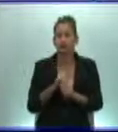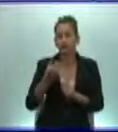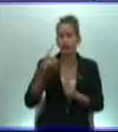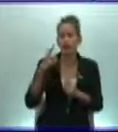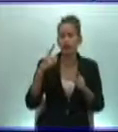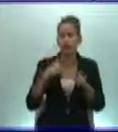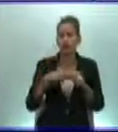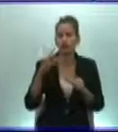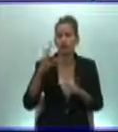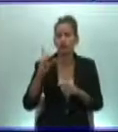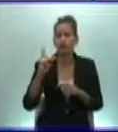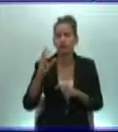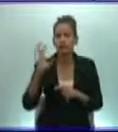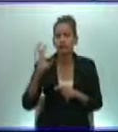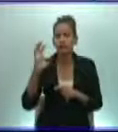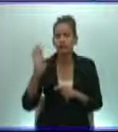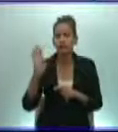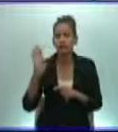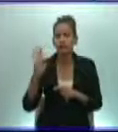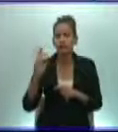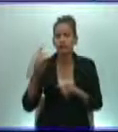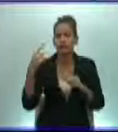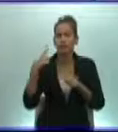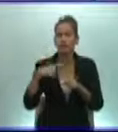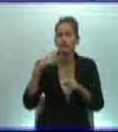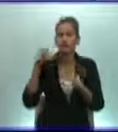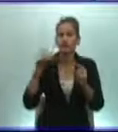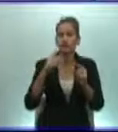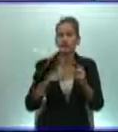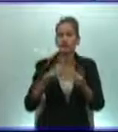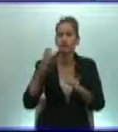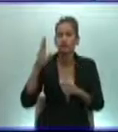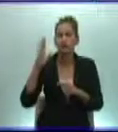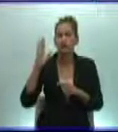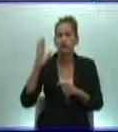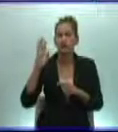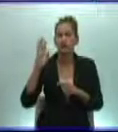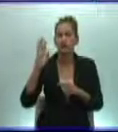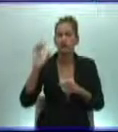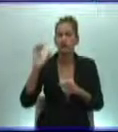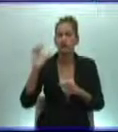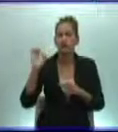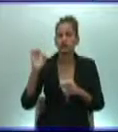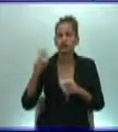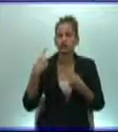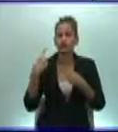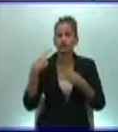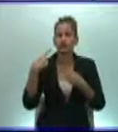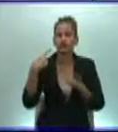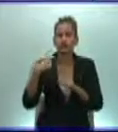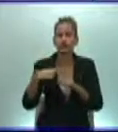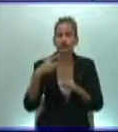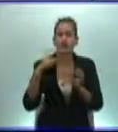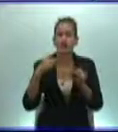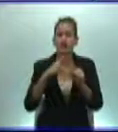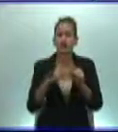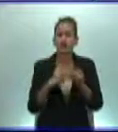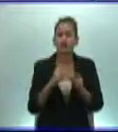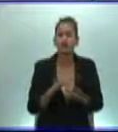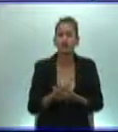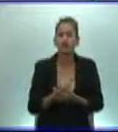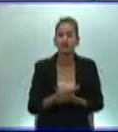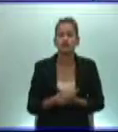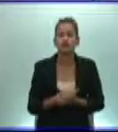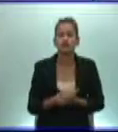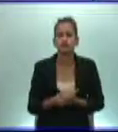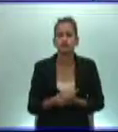por suma de ángulos. Entonces puedo establecer una relación entre la suma de los